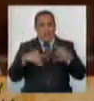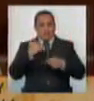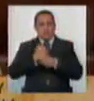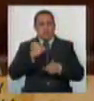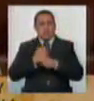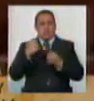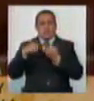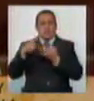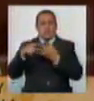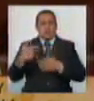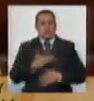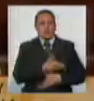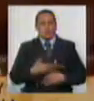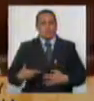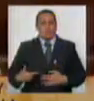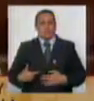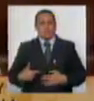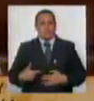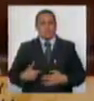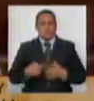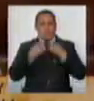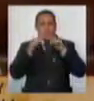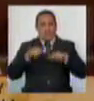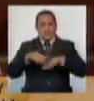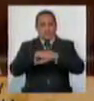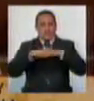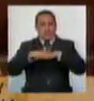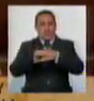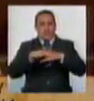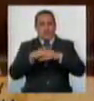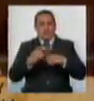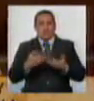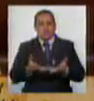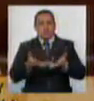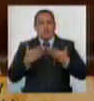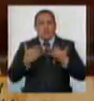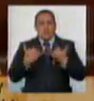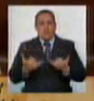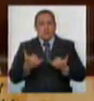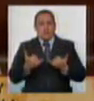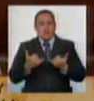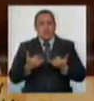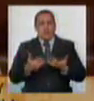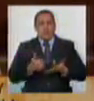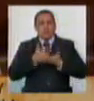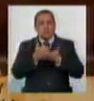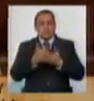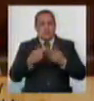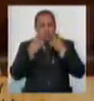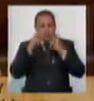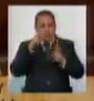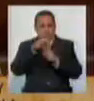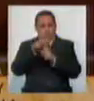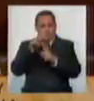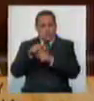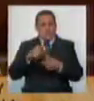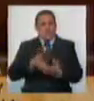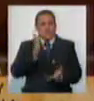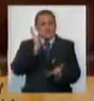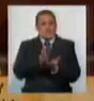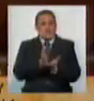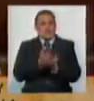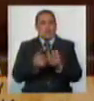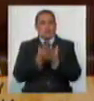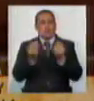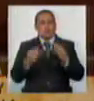todas las entidades públicas. Este plan nos permite prevenir, detectar y sancionar